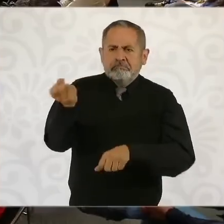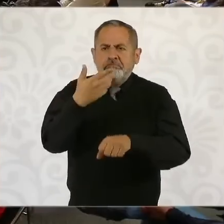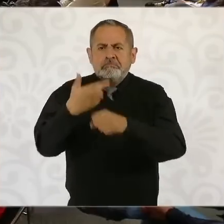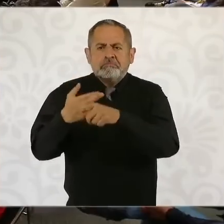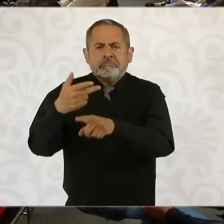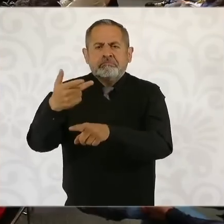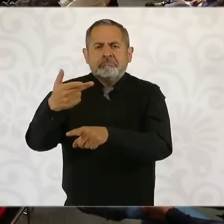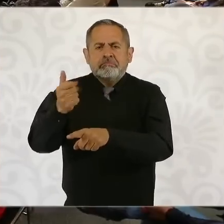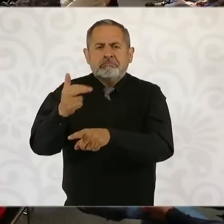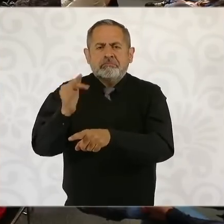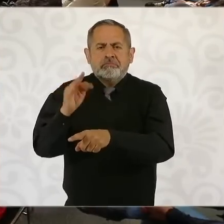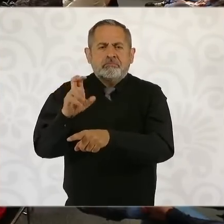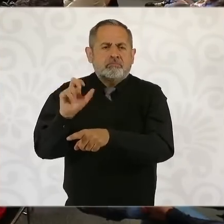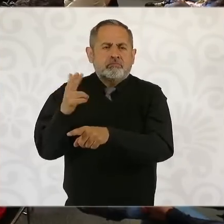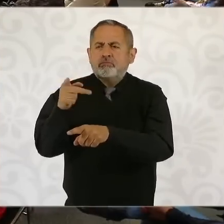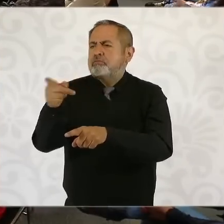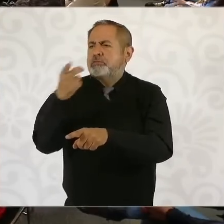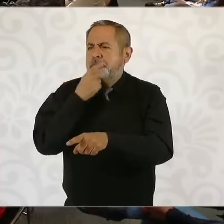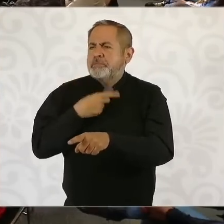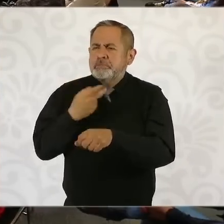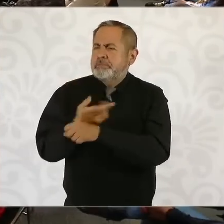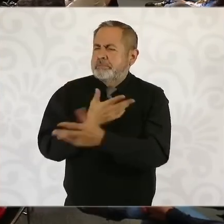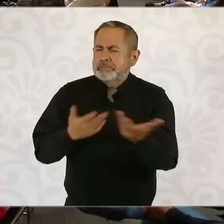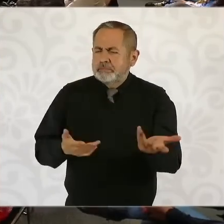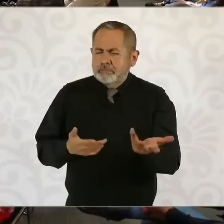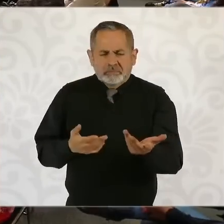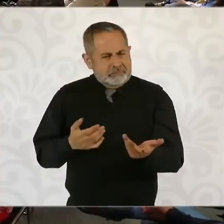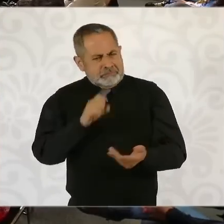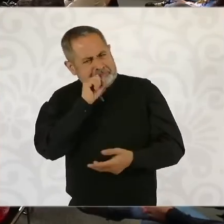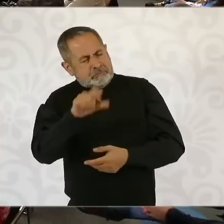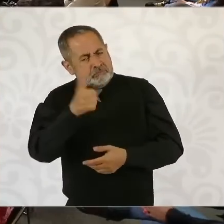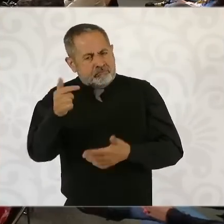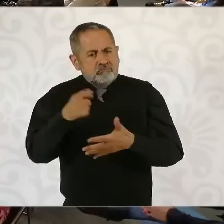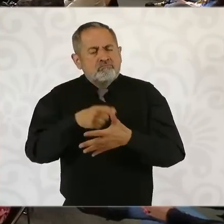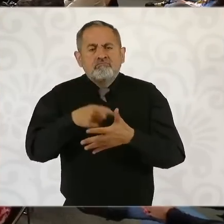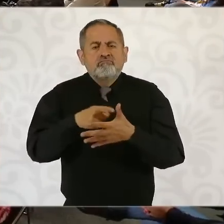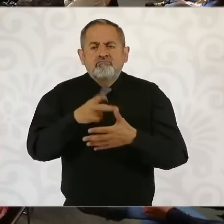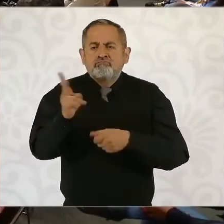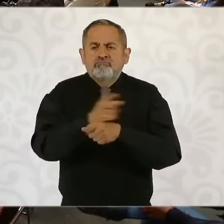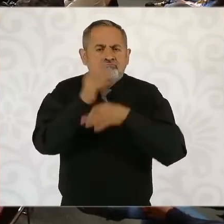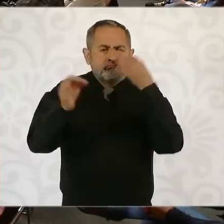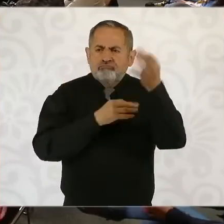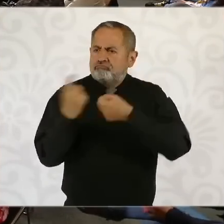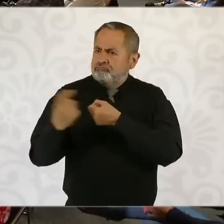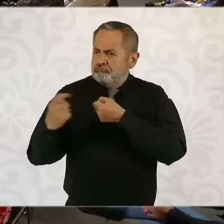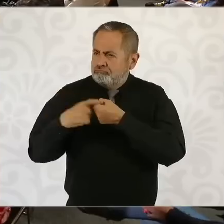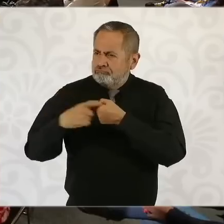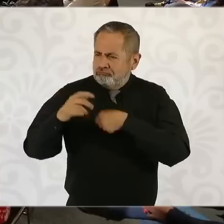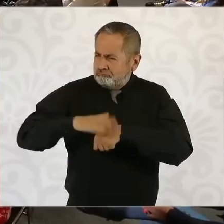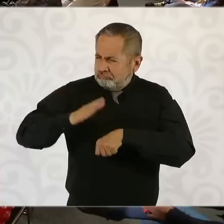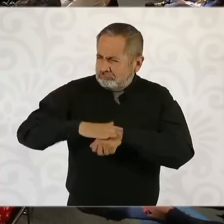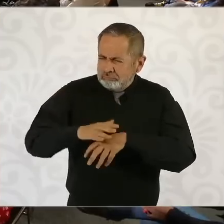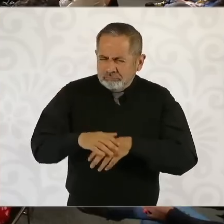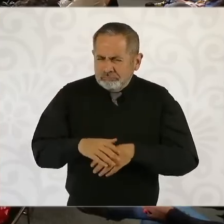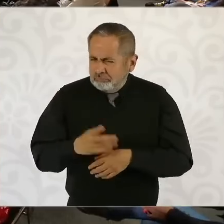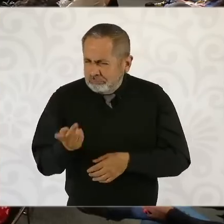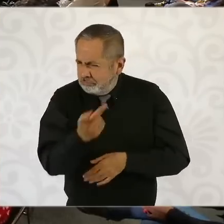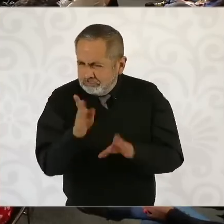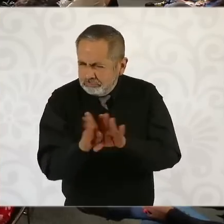también cómo está la convocatoria que se tuvo recientemente para integrar más personal a esta dependencia. Muchas gracias.